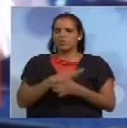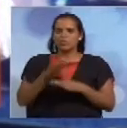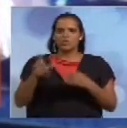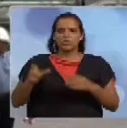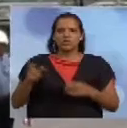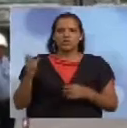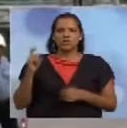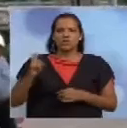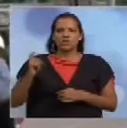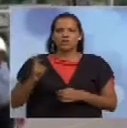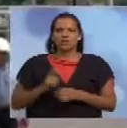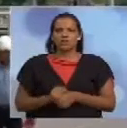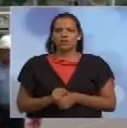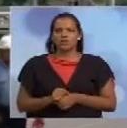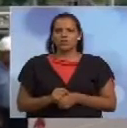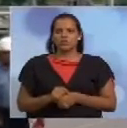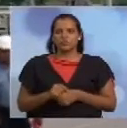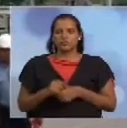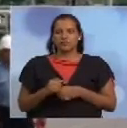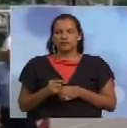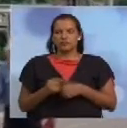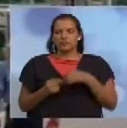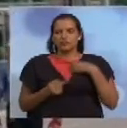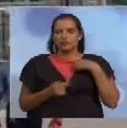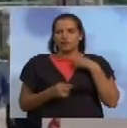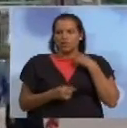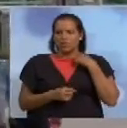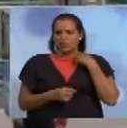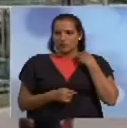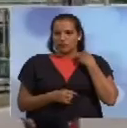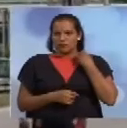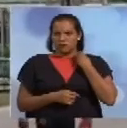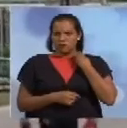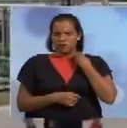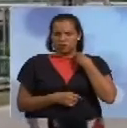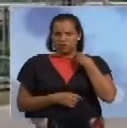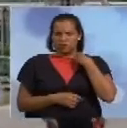personal que requerían. Con imágenes de Luis Reyes, Andrea Chere, Telecosta.